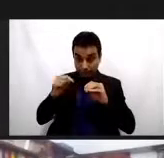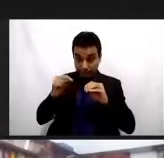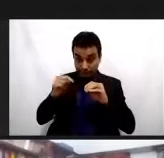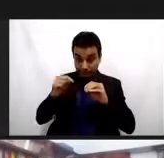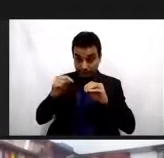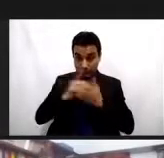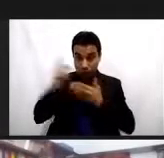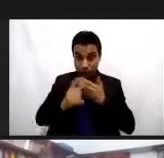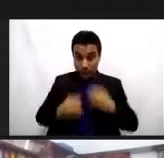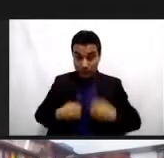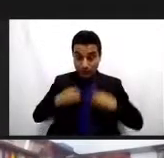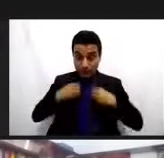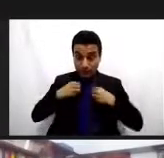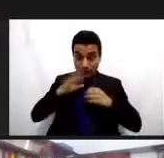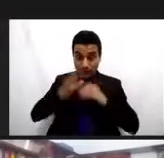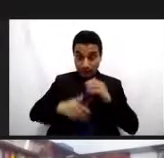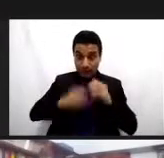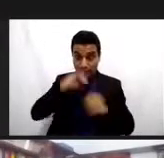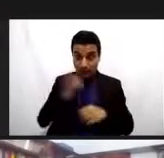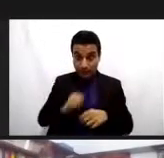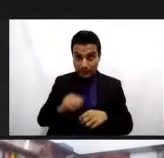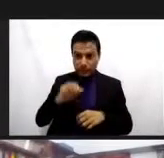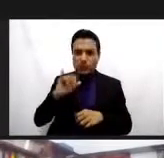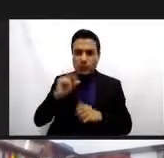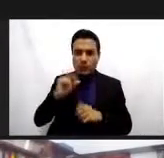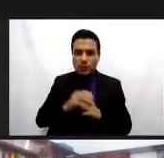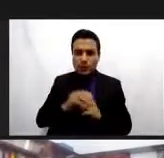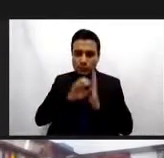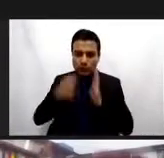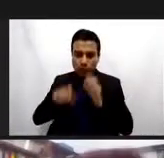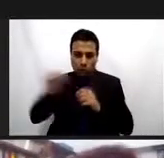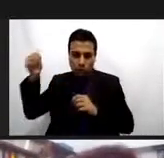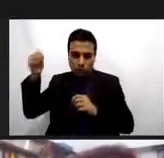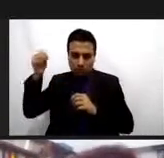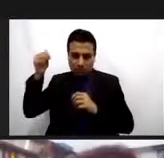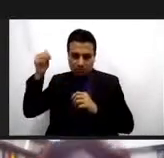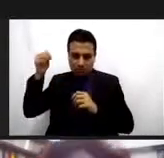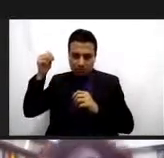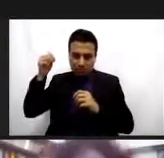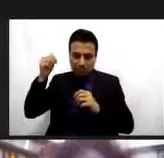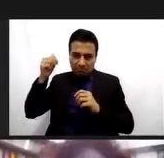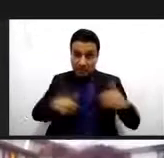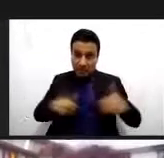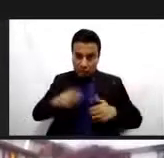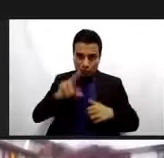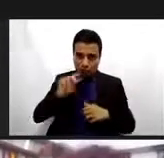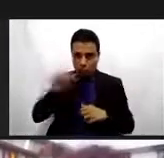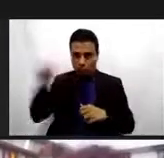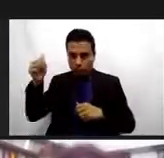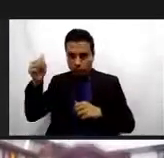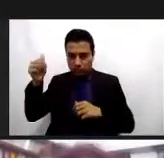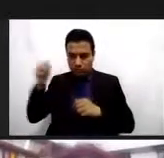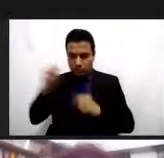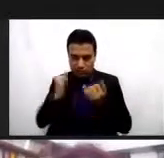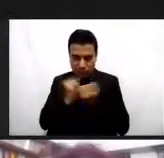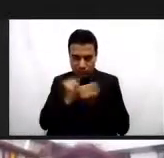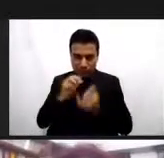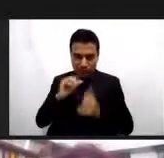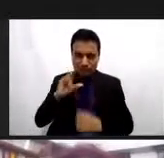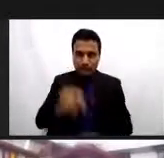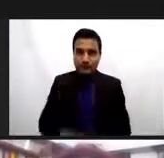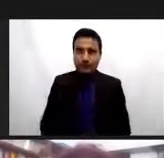otros procesos creativos en otras disciplinas que no correspondan al teatro, pero sí a la inteligencia narrativa. A